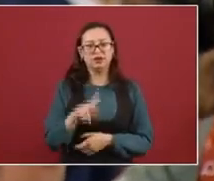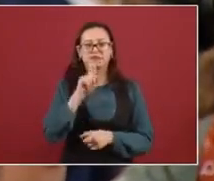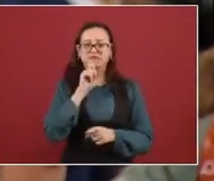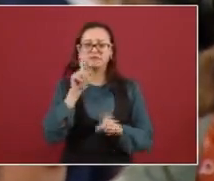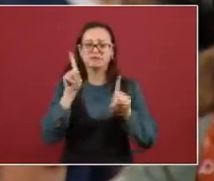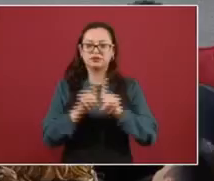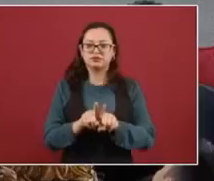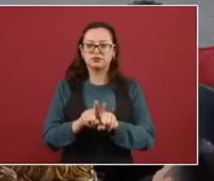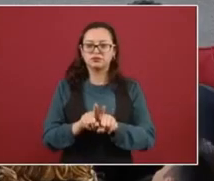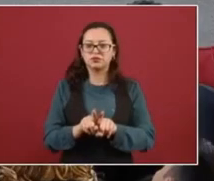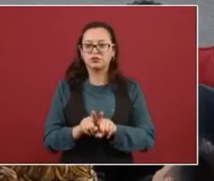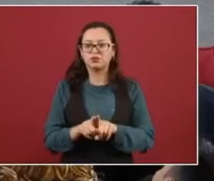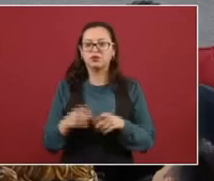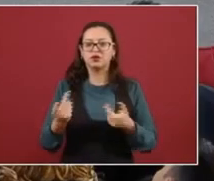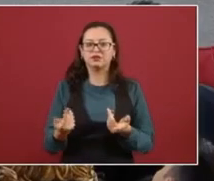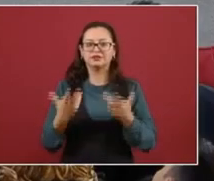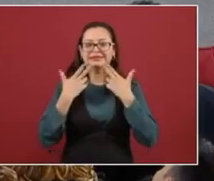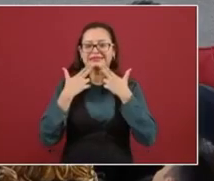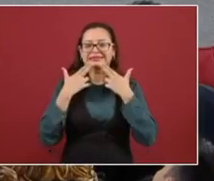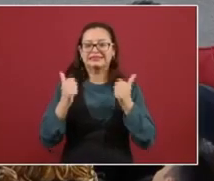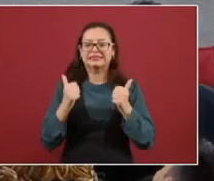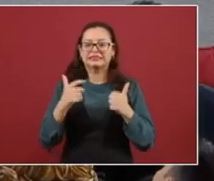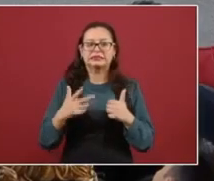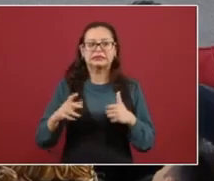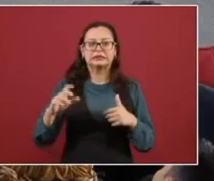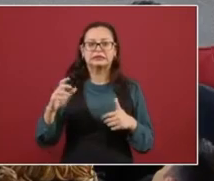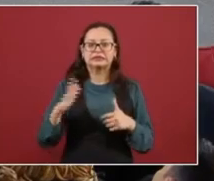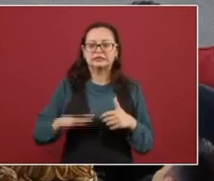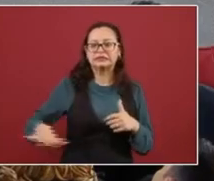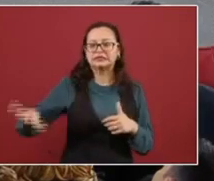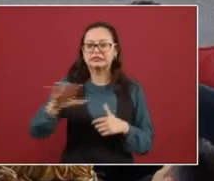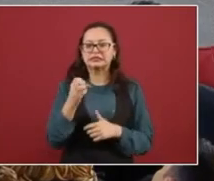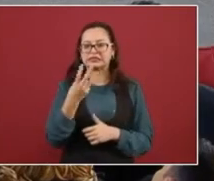una hacienda de un ex servidor público que ganaba